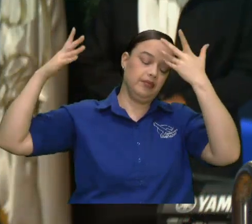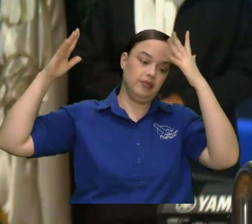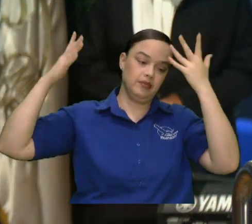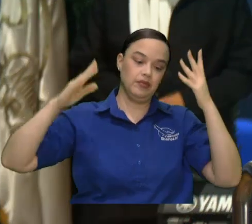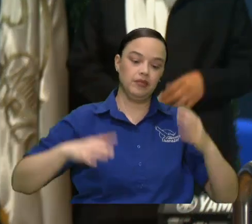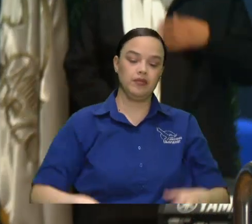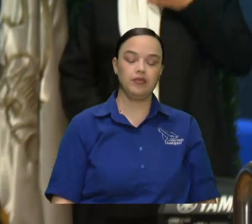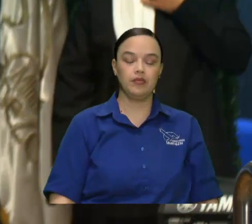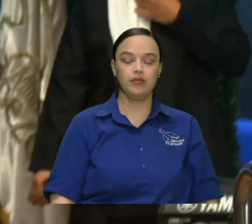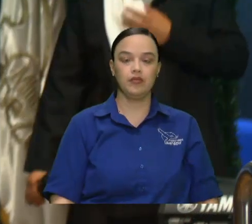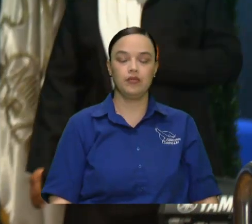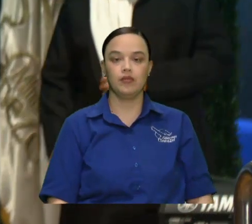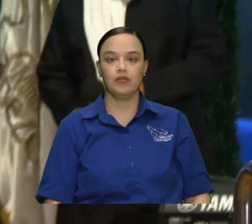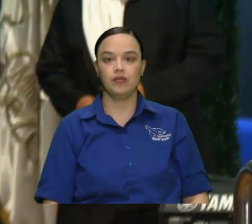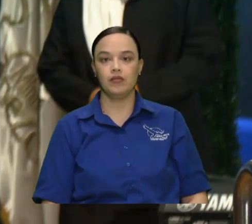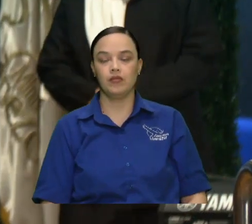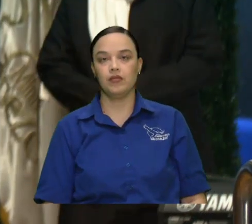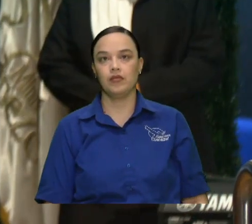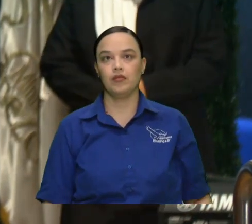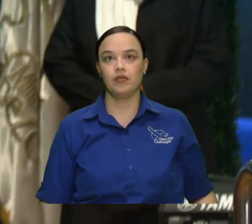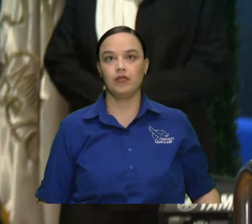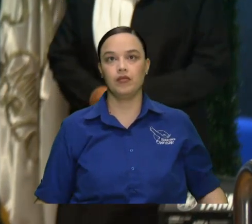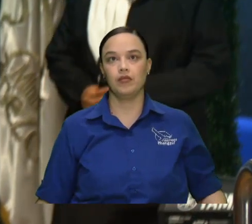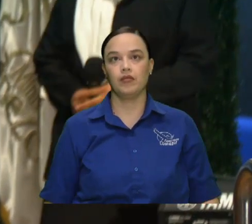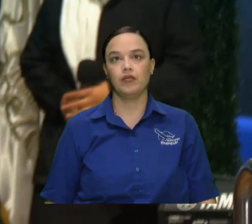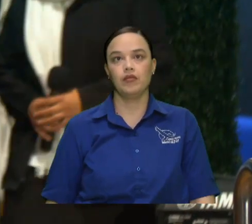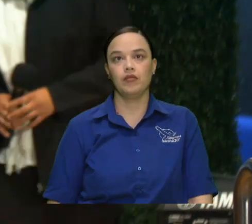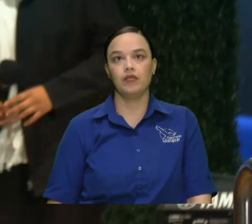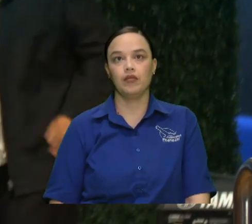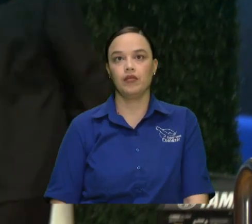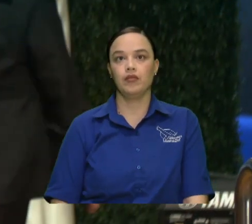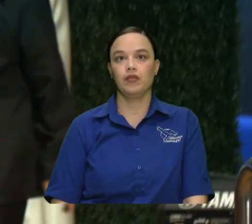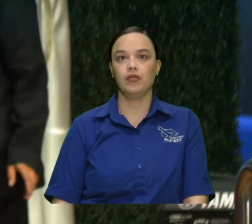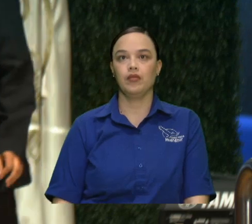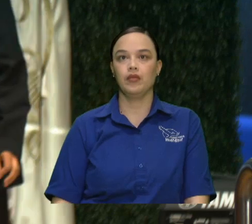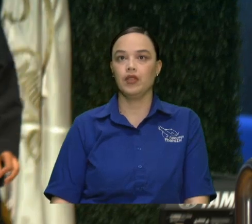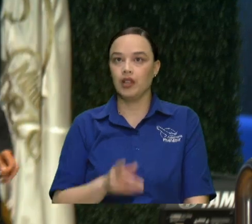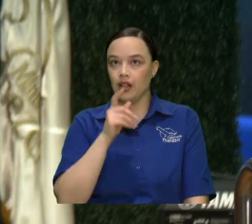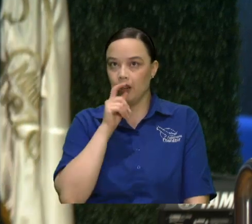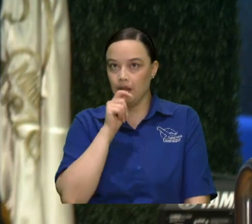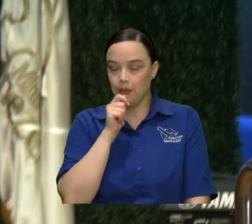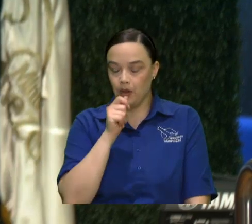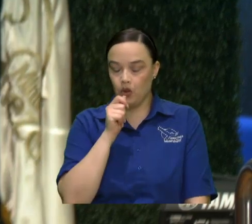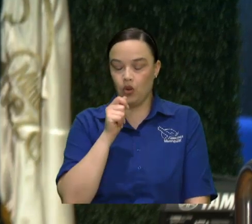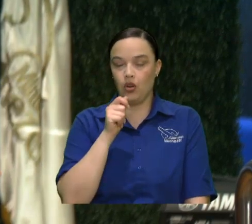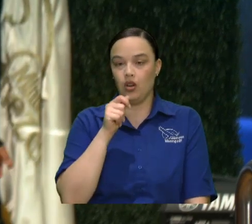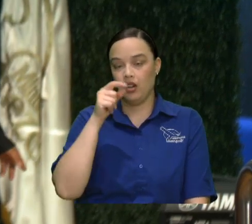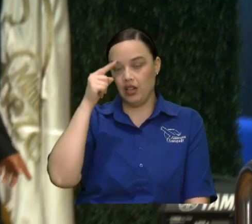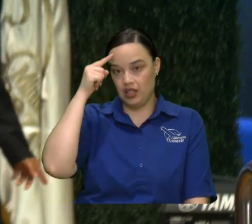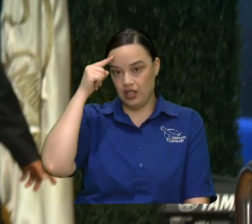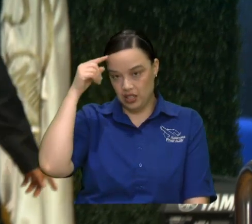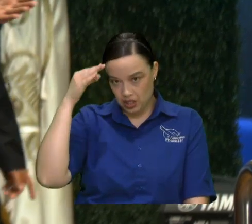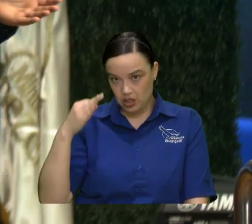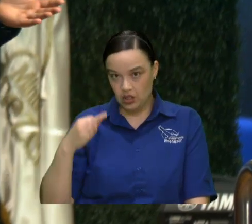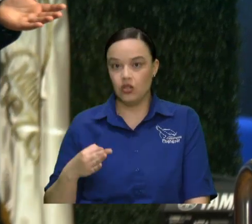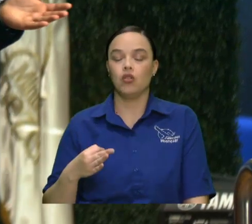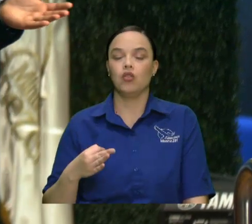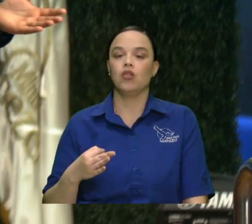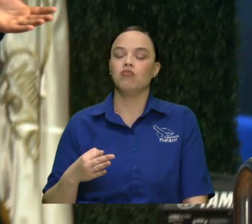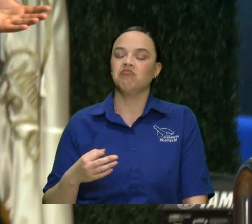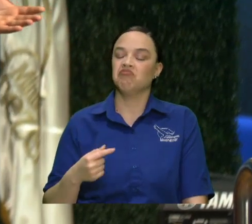no sería la mejor decisión gloria al señor el decirle señor yo ya no